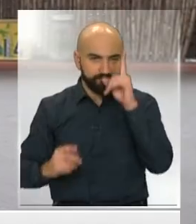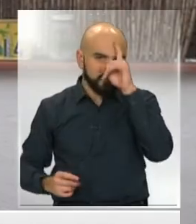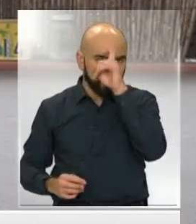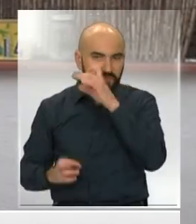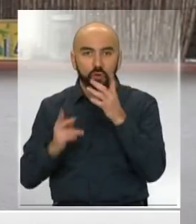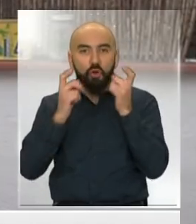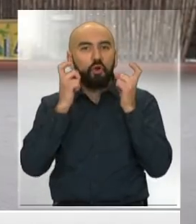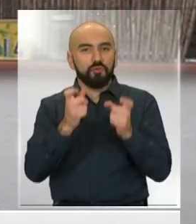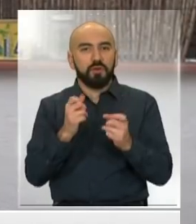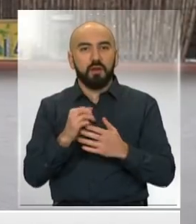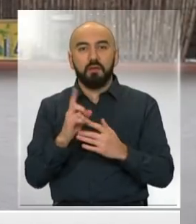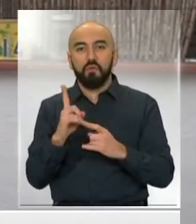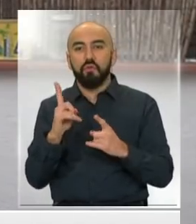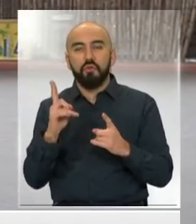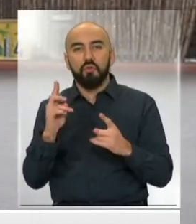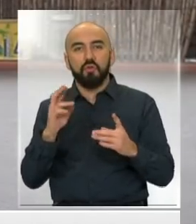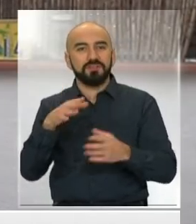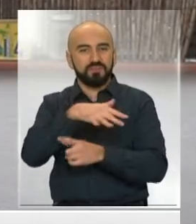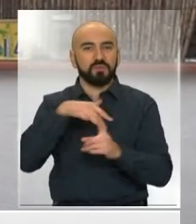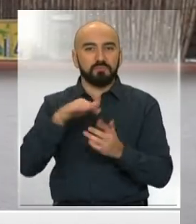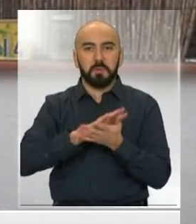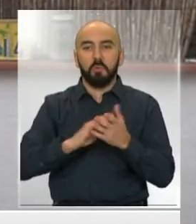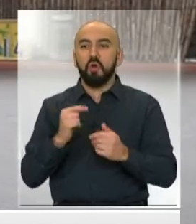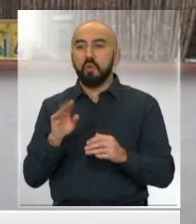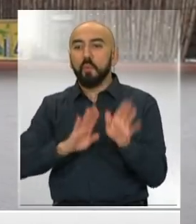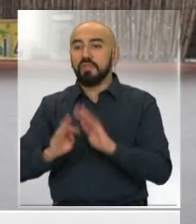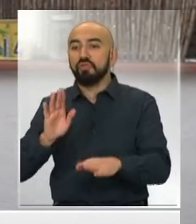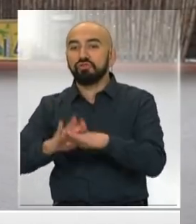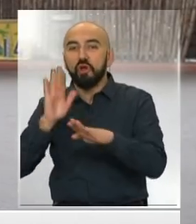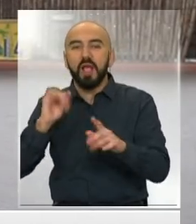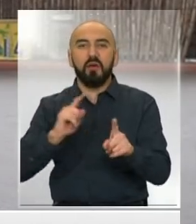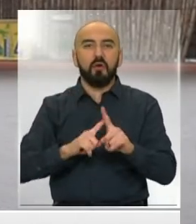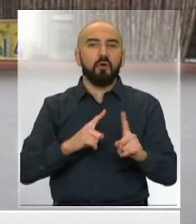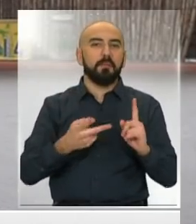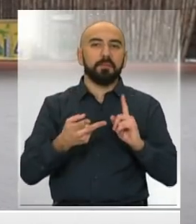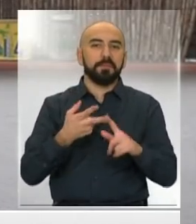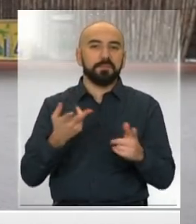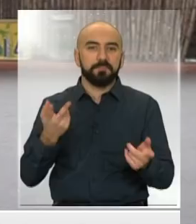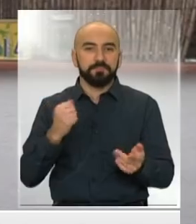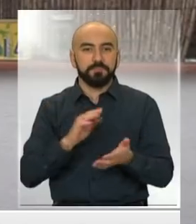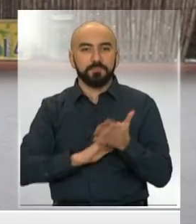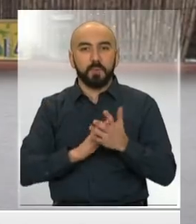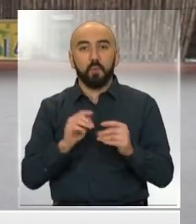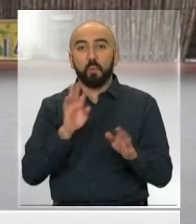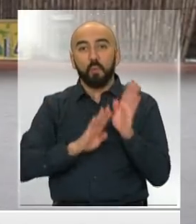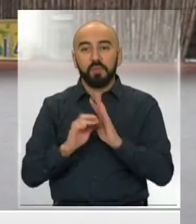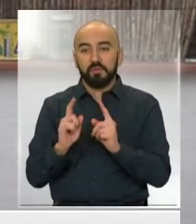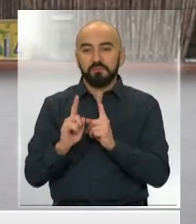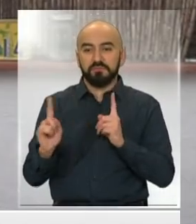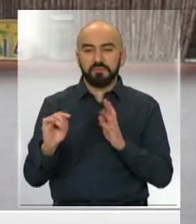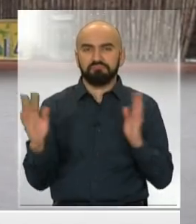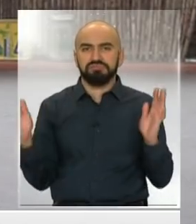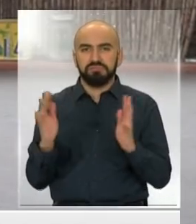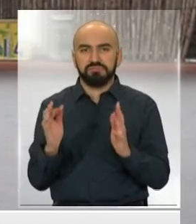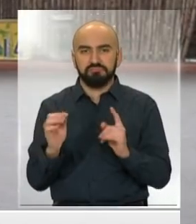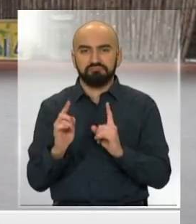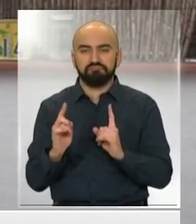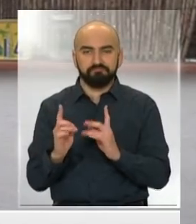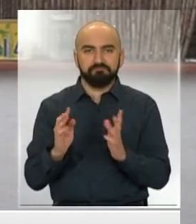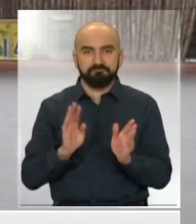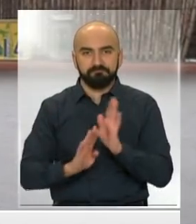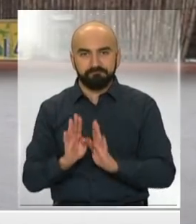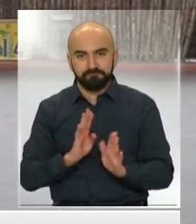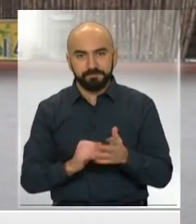controlar que no entren alguna situación que no toquen ciertos materiales que no se rodee la gente que no se aglomeren así que ojalá que con